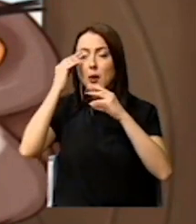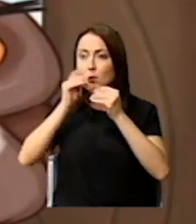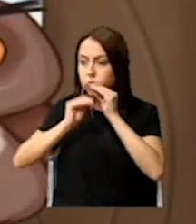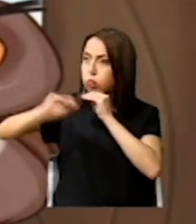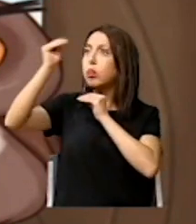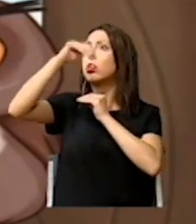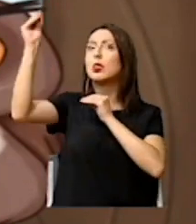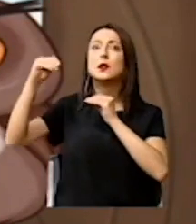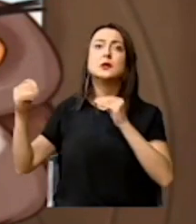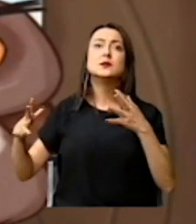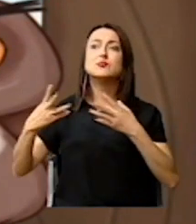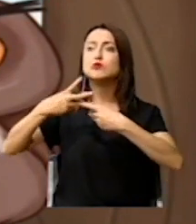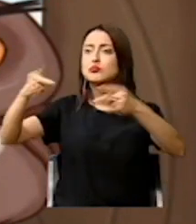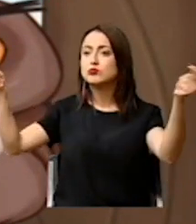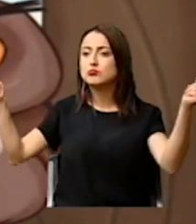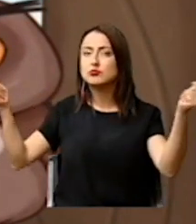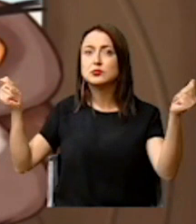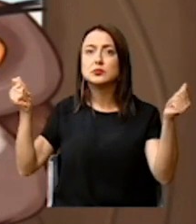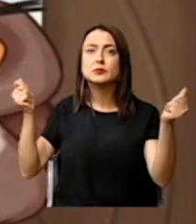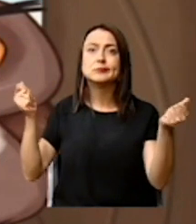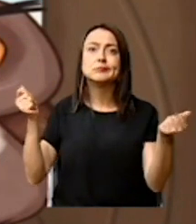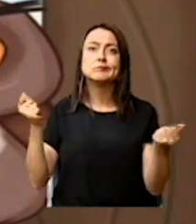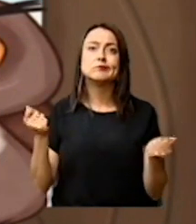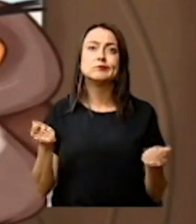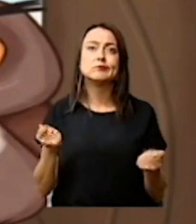sus plumosas alas.